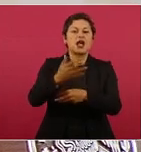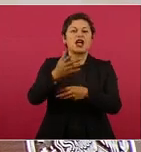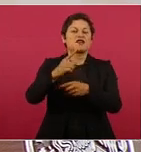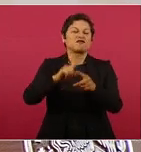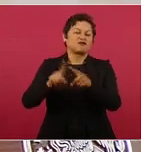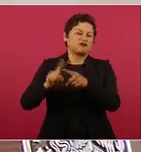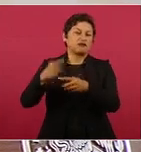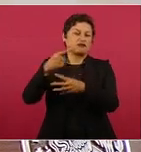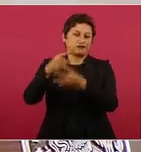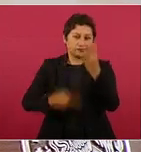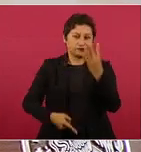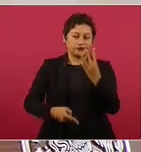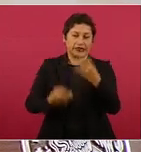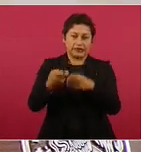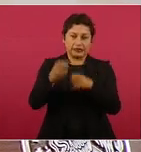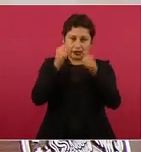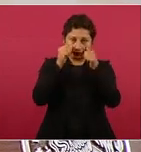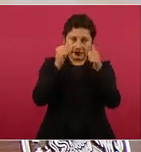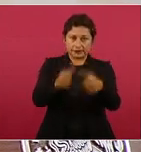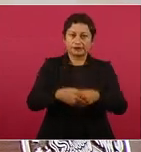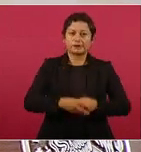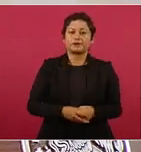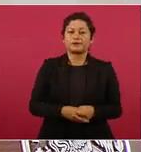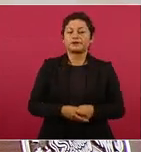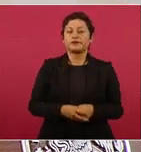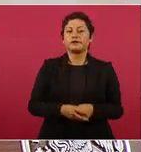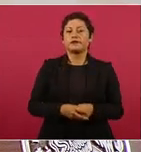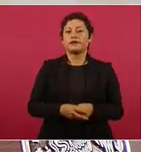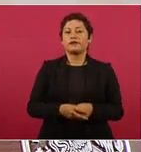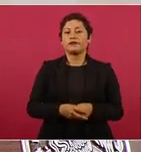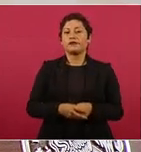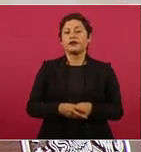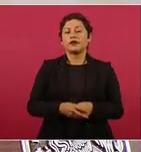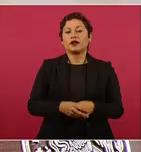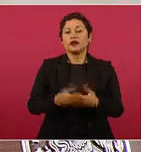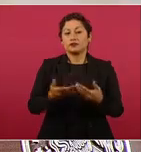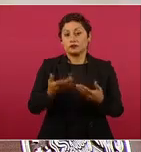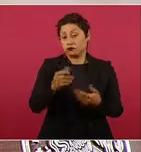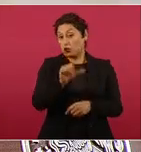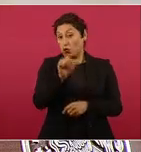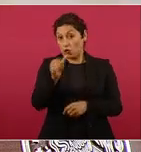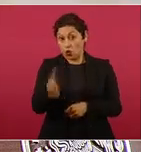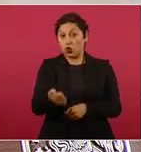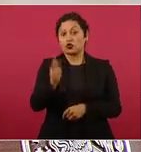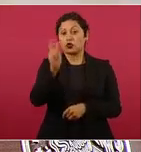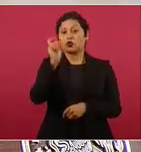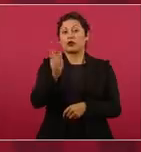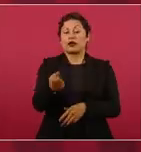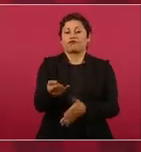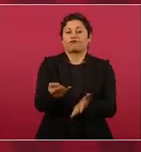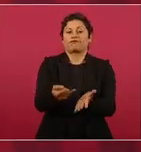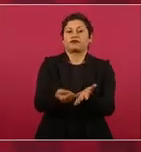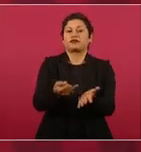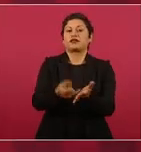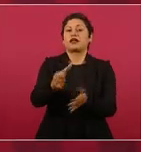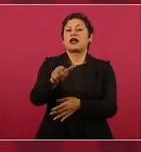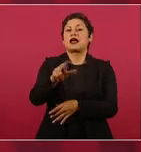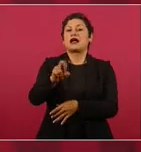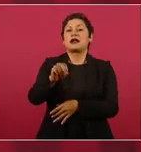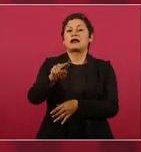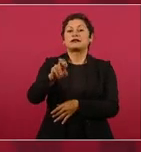hacer. El otro tema es quitar aranceles